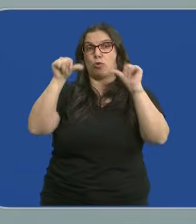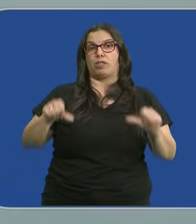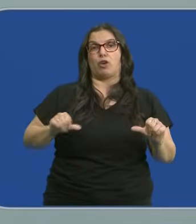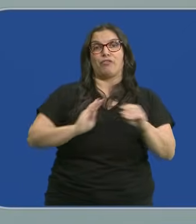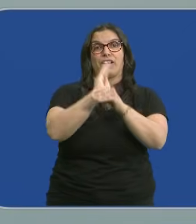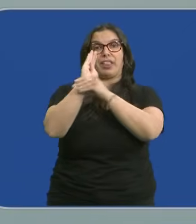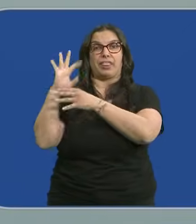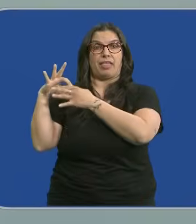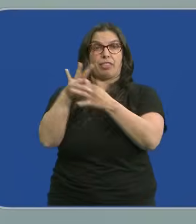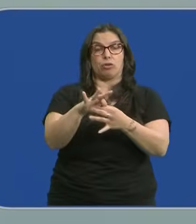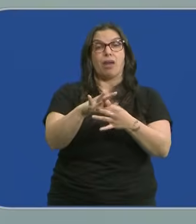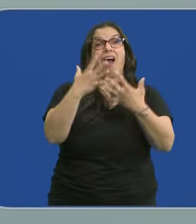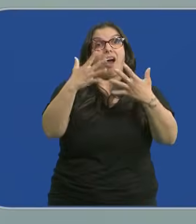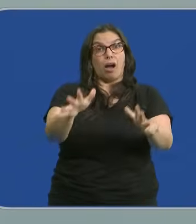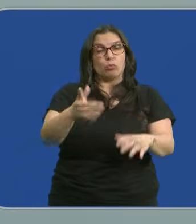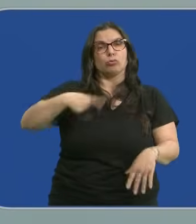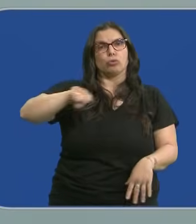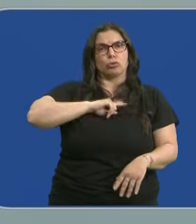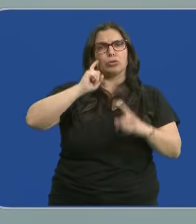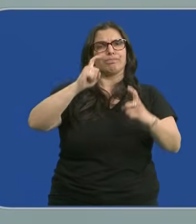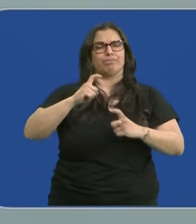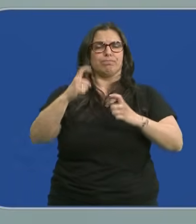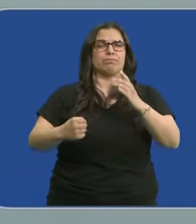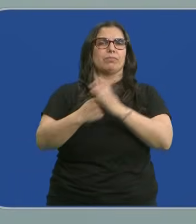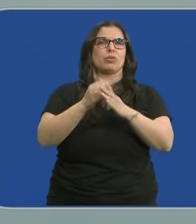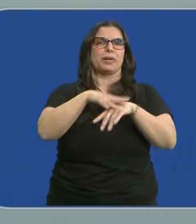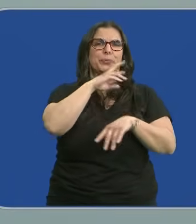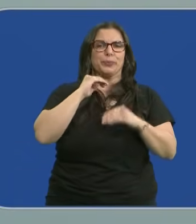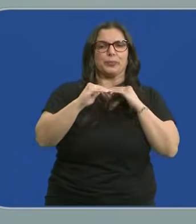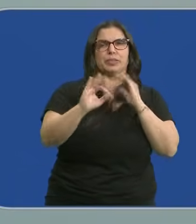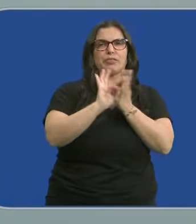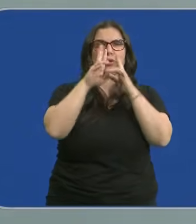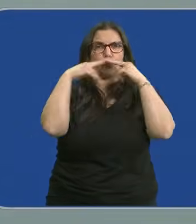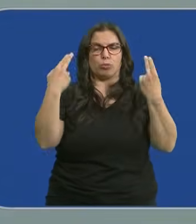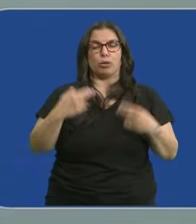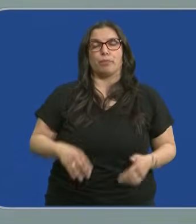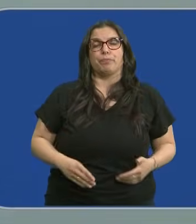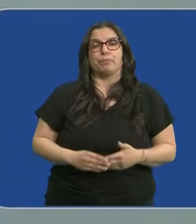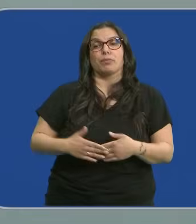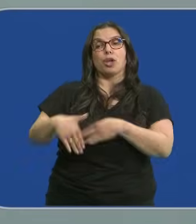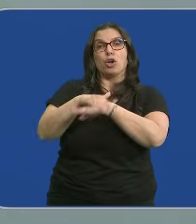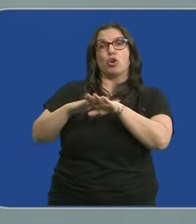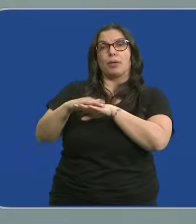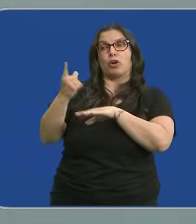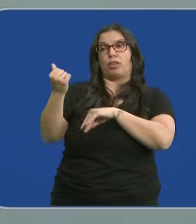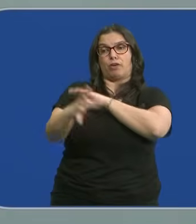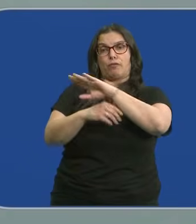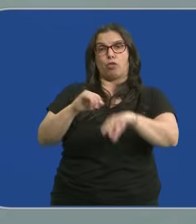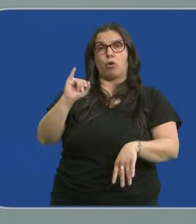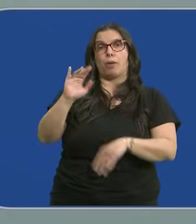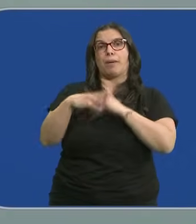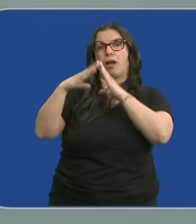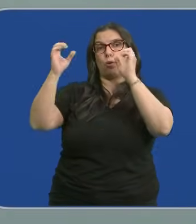autónomas. Y a pesar de todas esas dificultades, vamos a hacer todo lo posible por mantener los servicios públicos. El Gobierno sí tiene fondos para